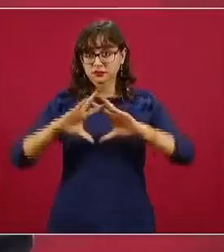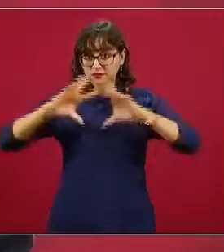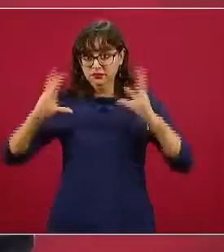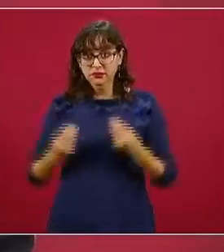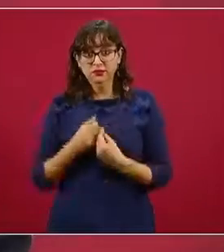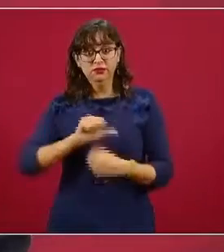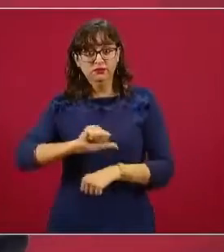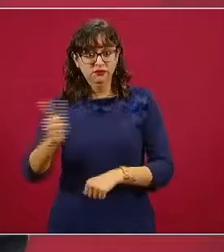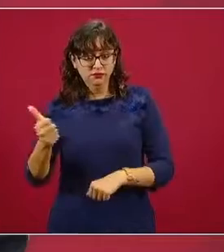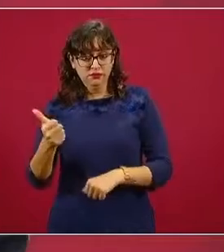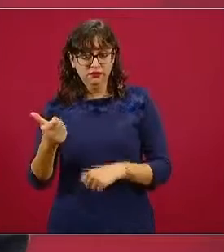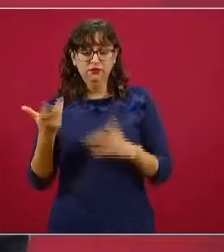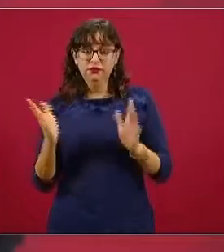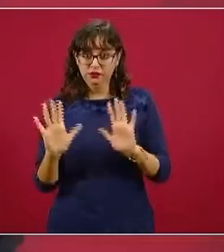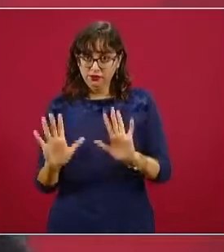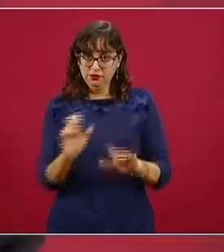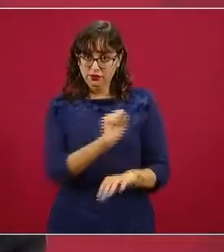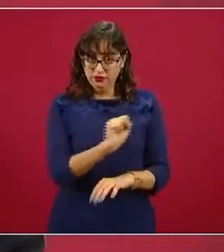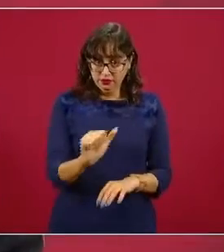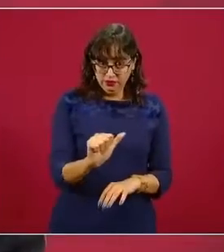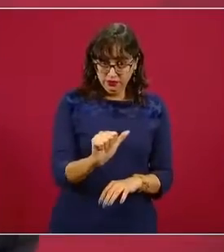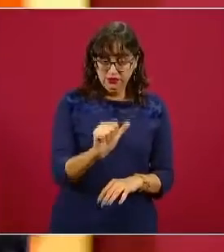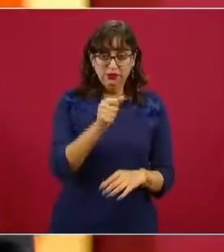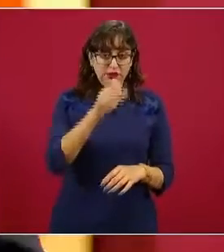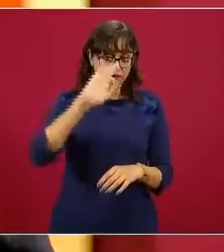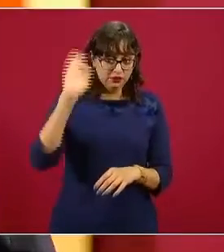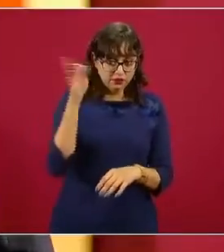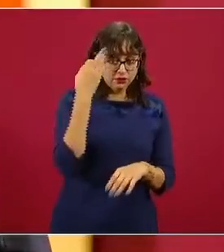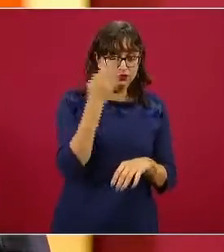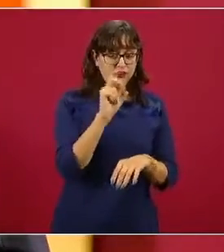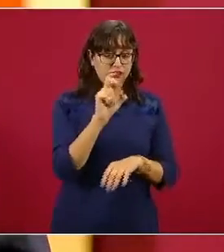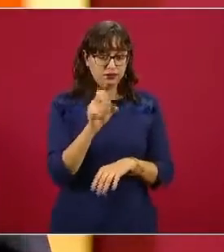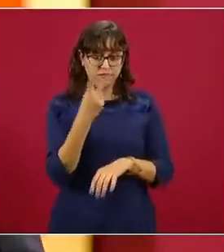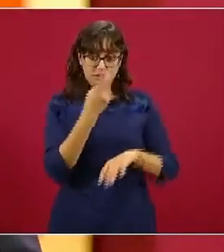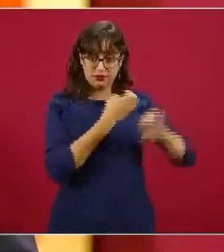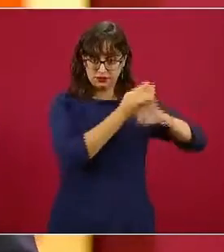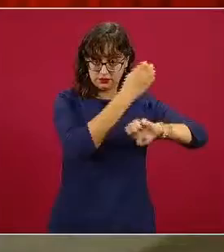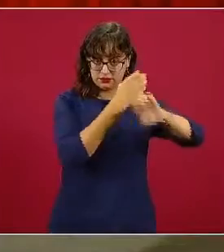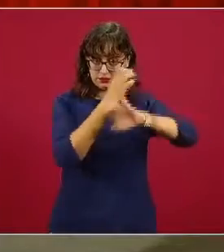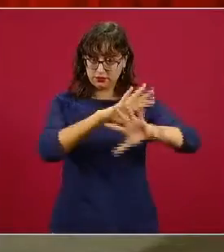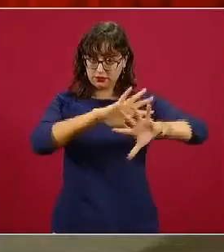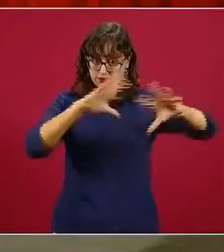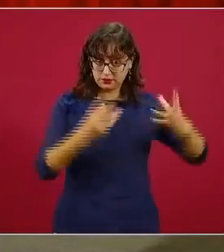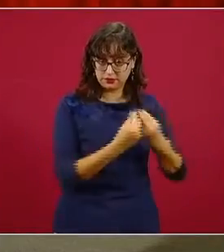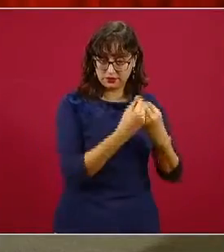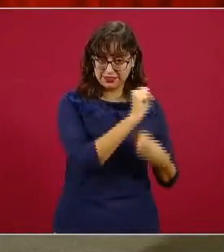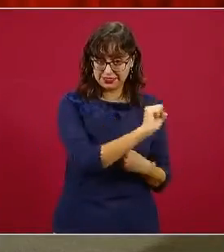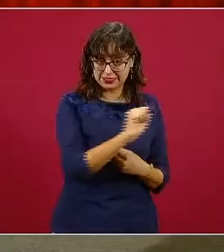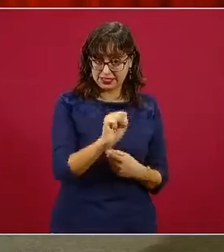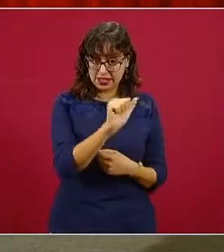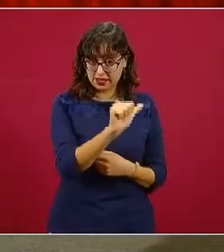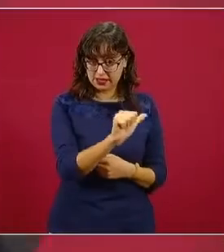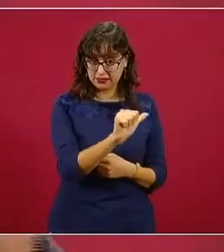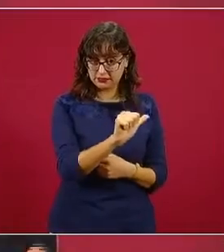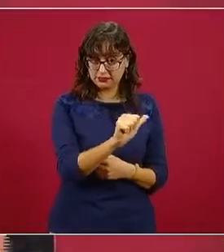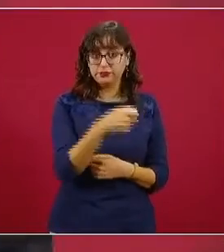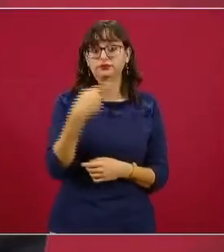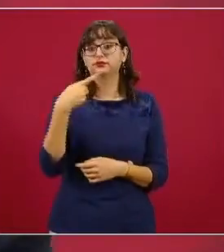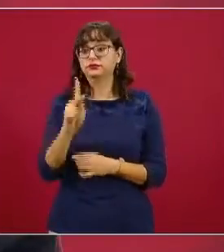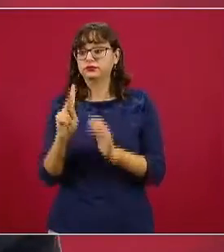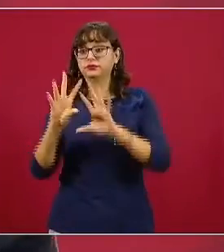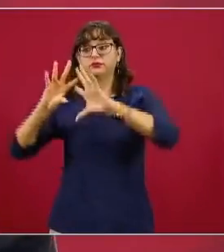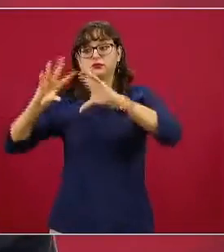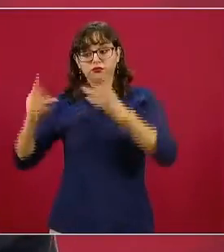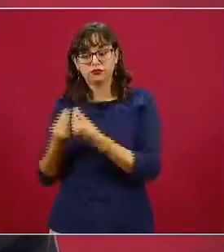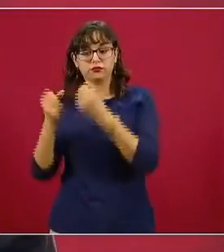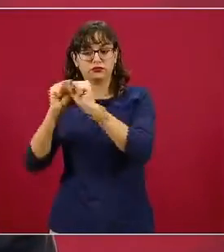salud, cuando hablo de la Secretaría es la federal y las 32 secretarías estatales. Para el conjunto